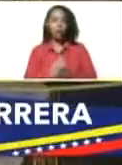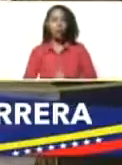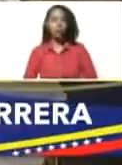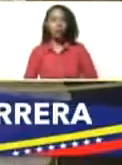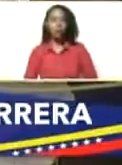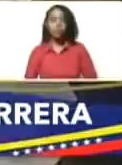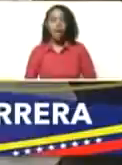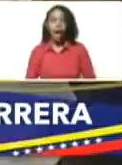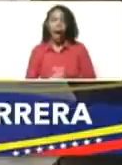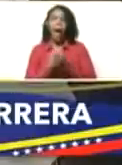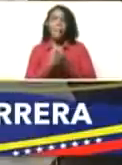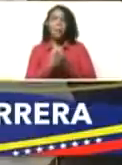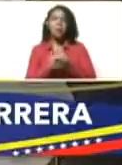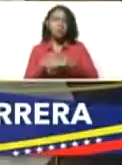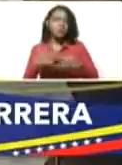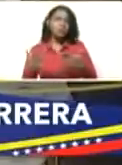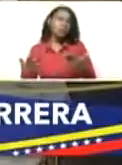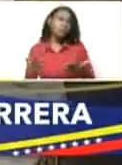de un amigo